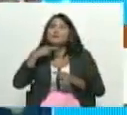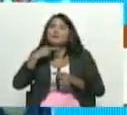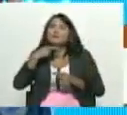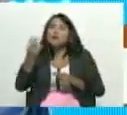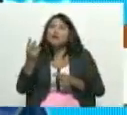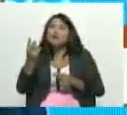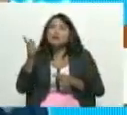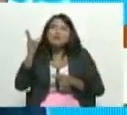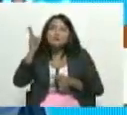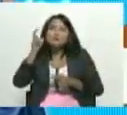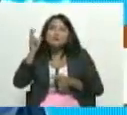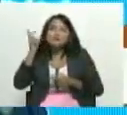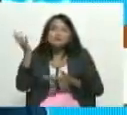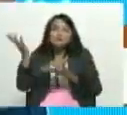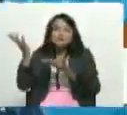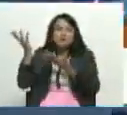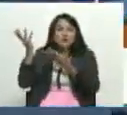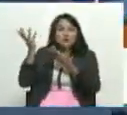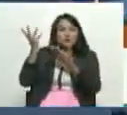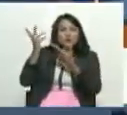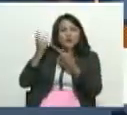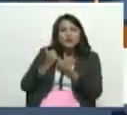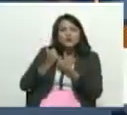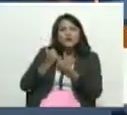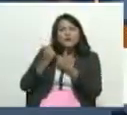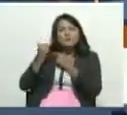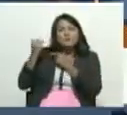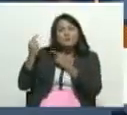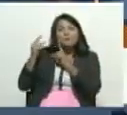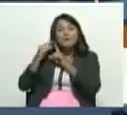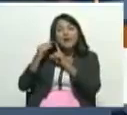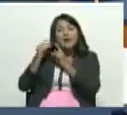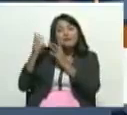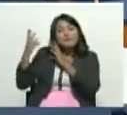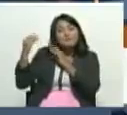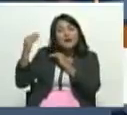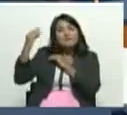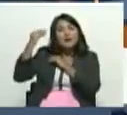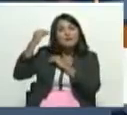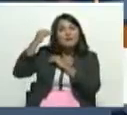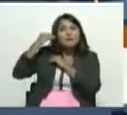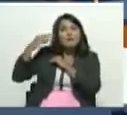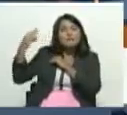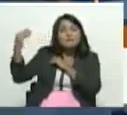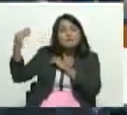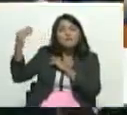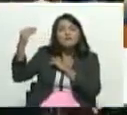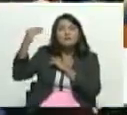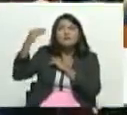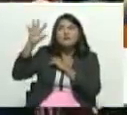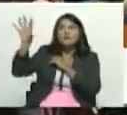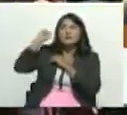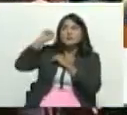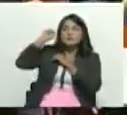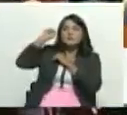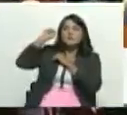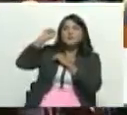estoy escuchando puedo sopesar las palabras y al sopesar las palabras entiendo que tengo